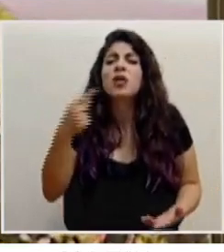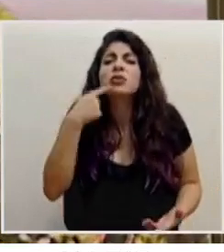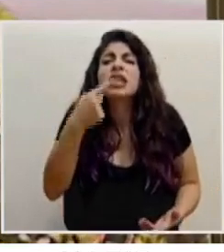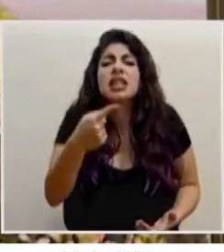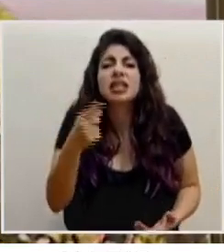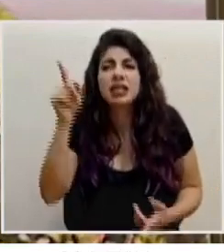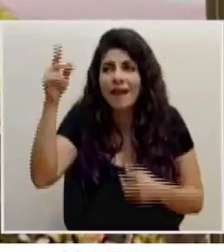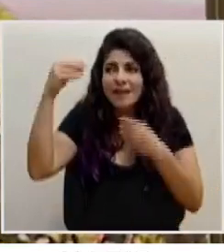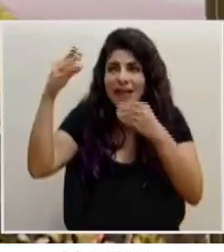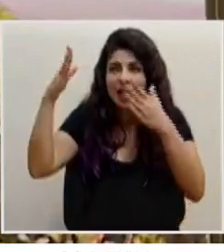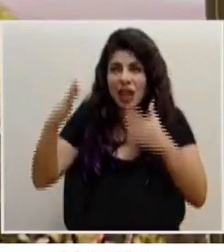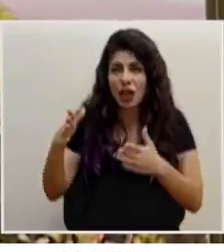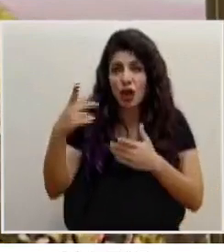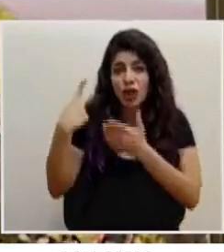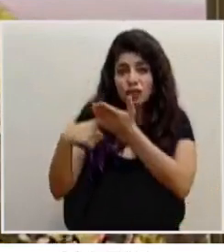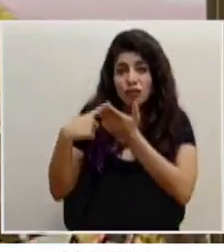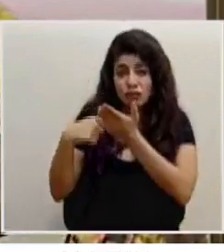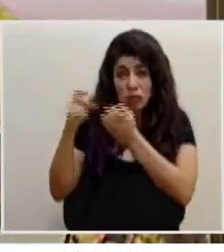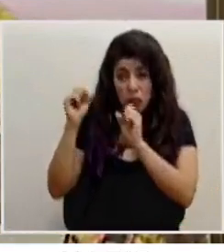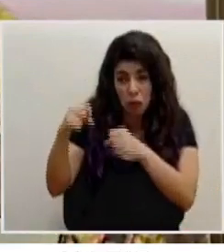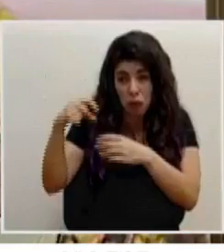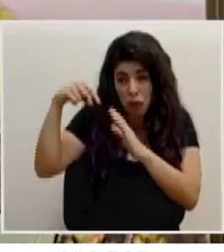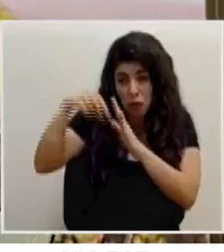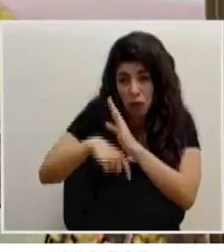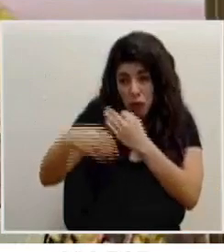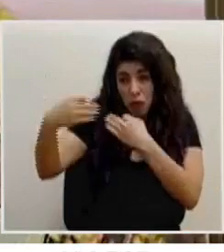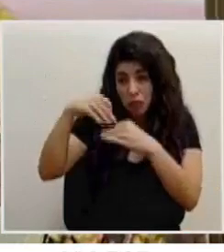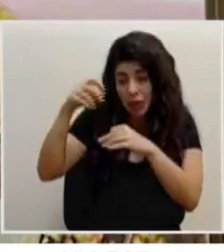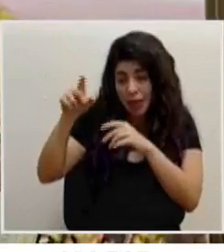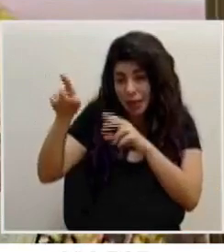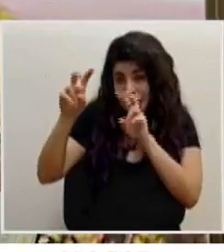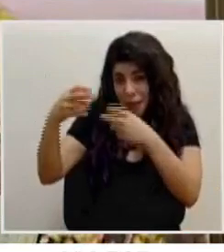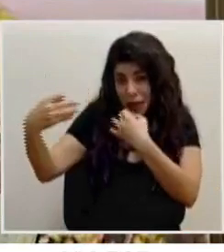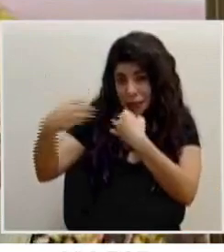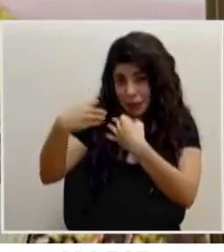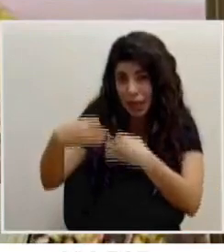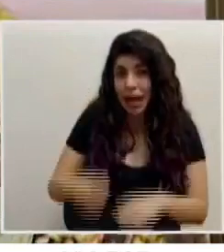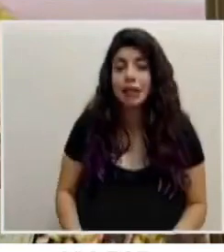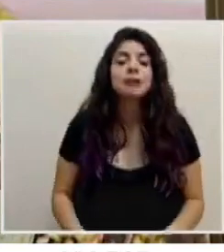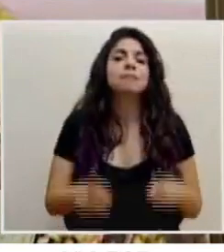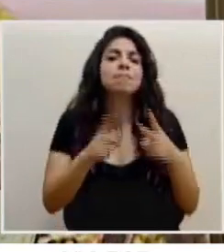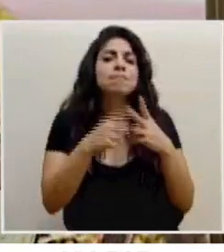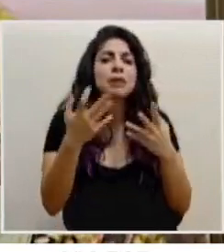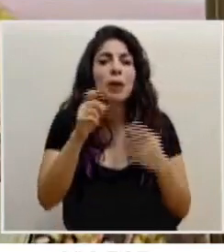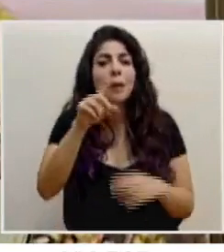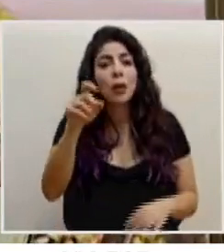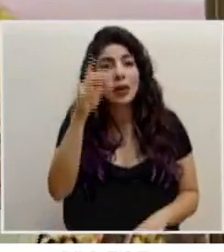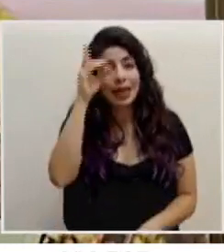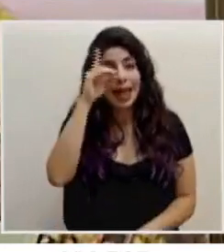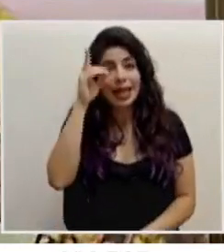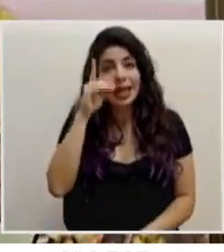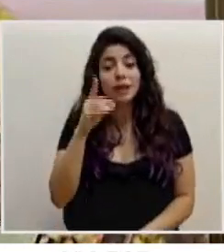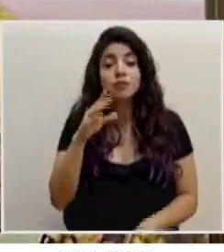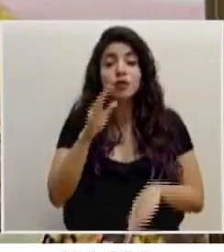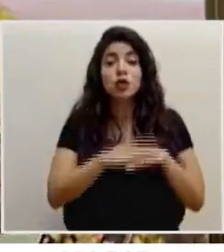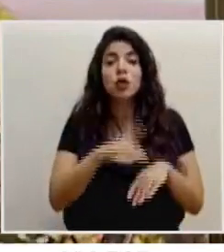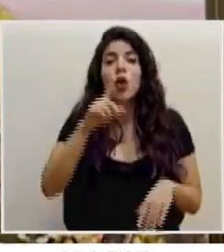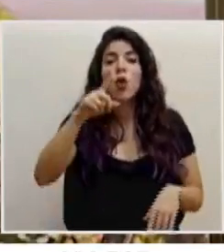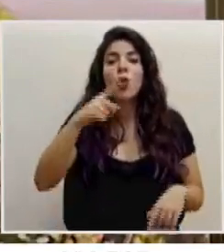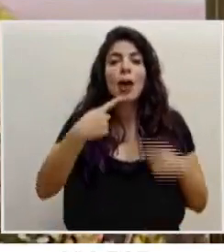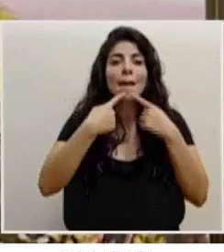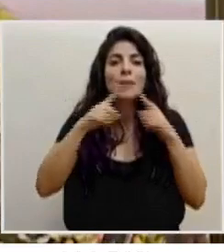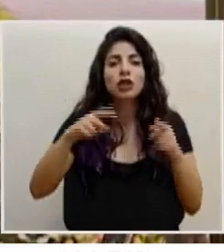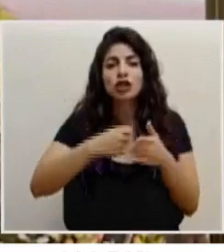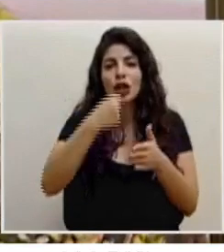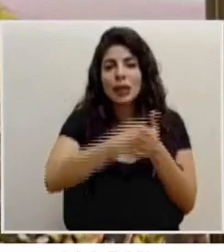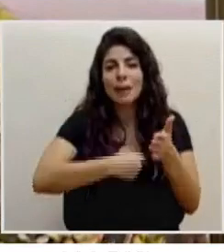casas farmacéuticas que han conversado, si me puede profundizar sobre ese tema? También le quería preguntar, don Daniel, en relación a una moción de